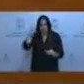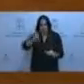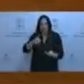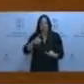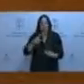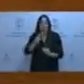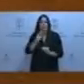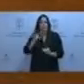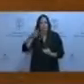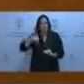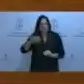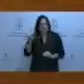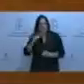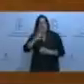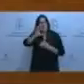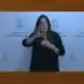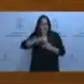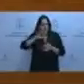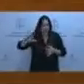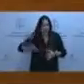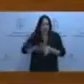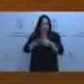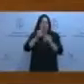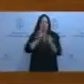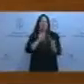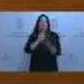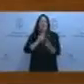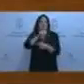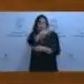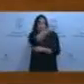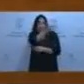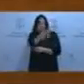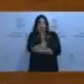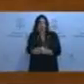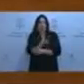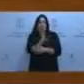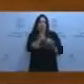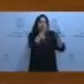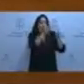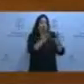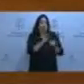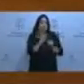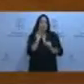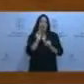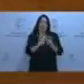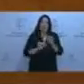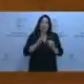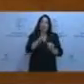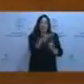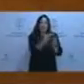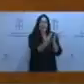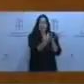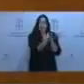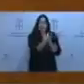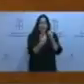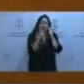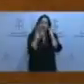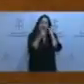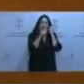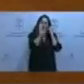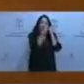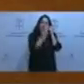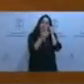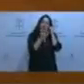Cámara, una moción subsiguiente, el debate está en la calle y usted, en una pregunta posterior, nos explicará cuál es su